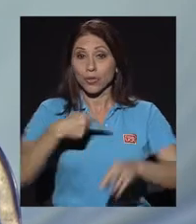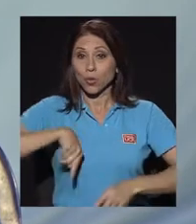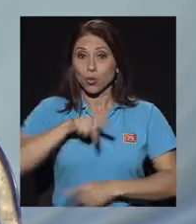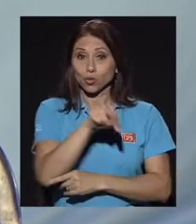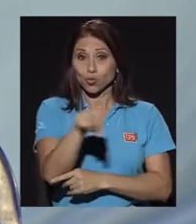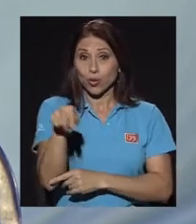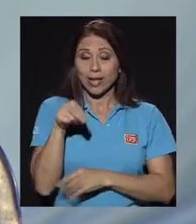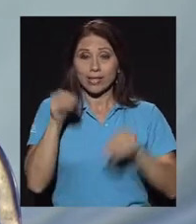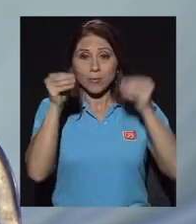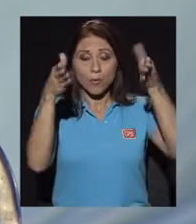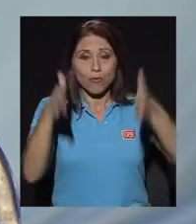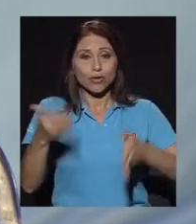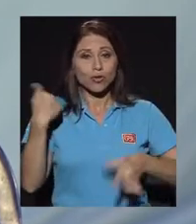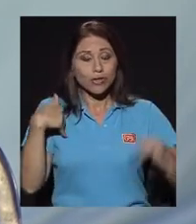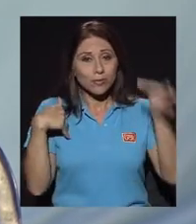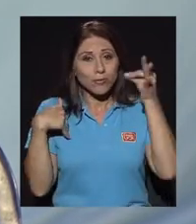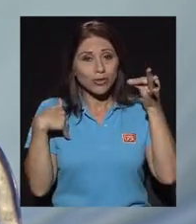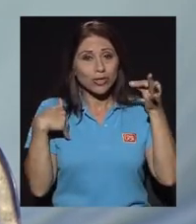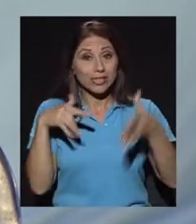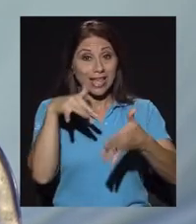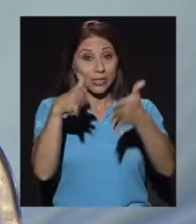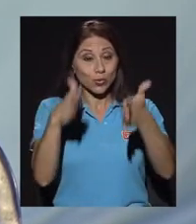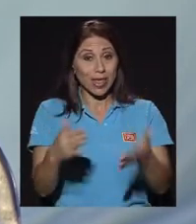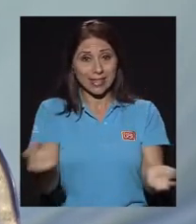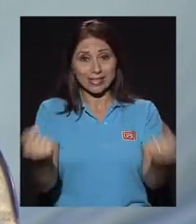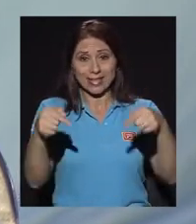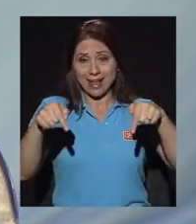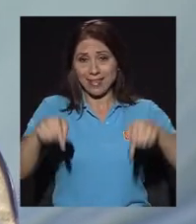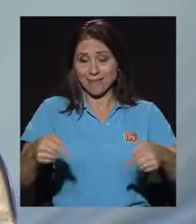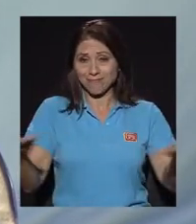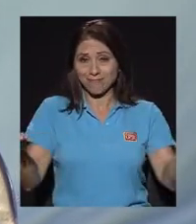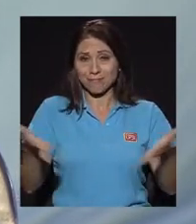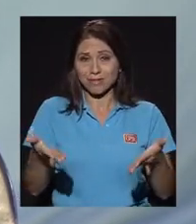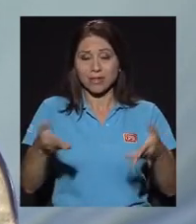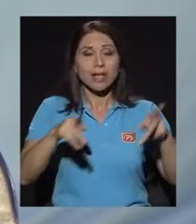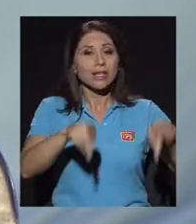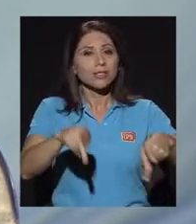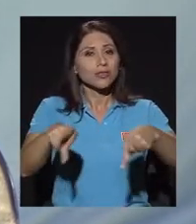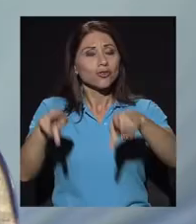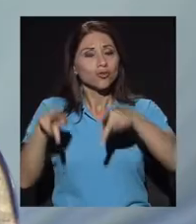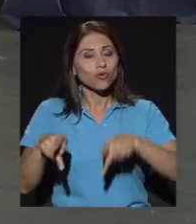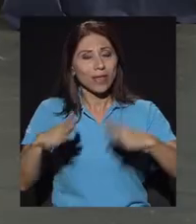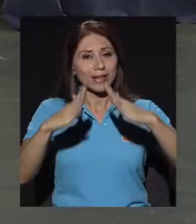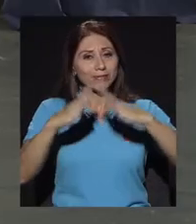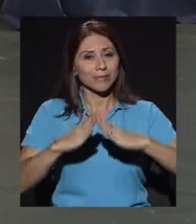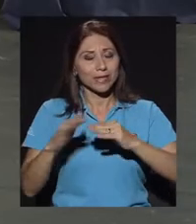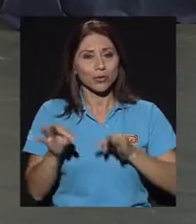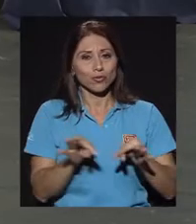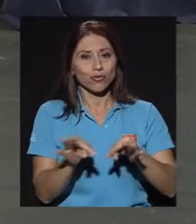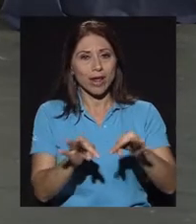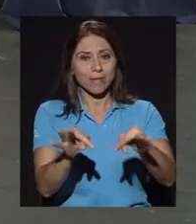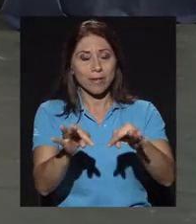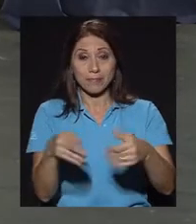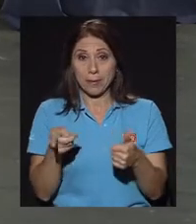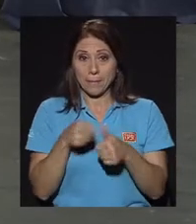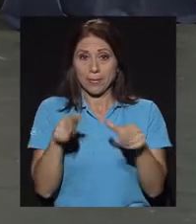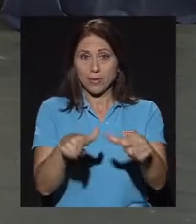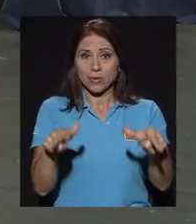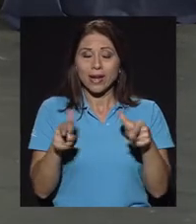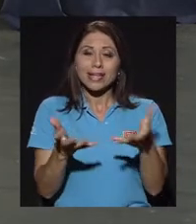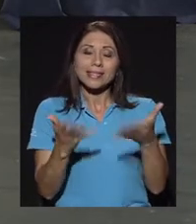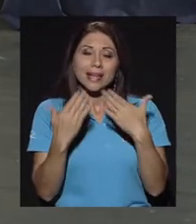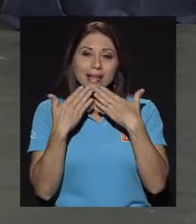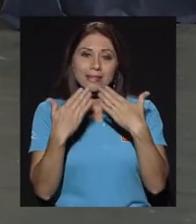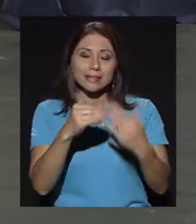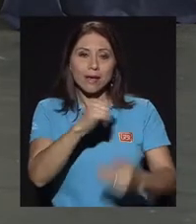profesores y profesoras, a los estudiantes que están hoy aquí presentes y a los ciudadanos y ciudadanas de Turrialba. En primera